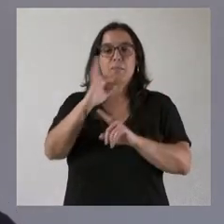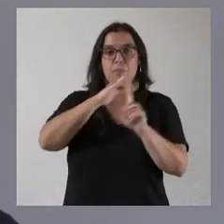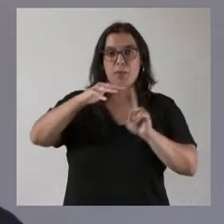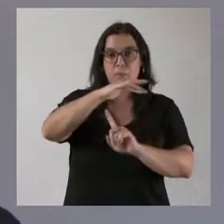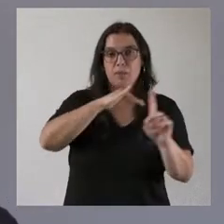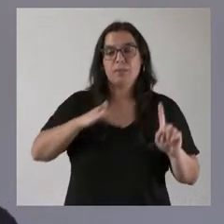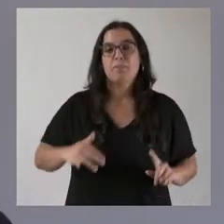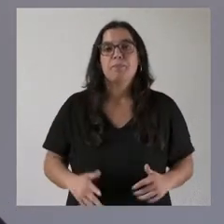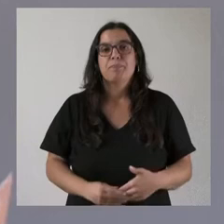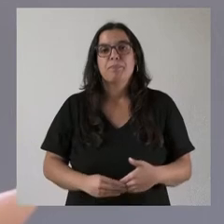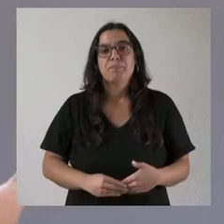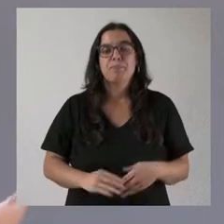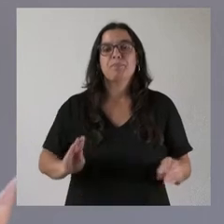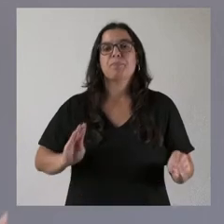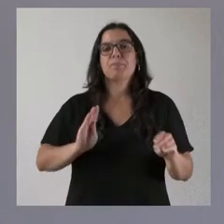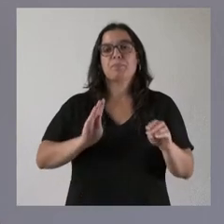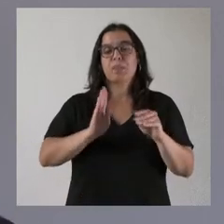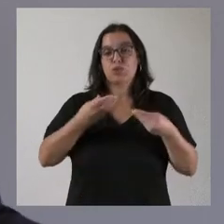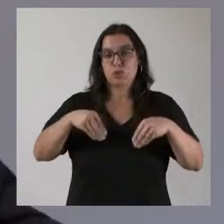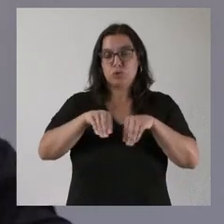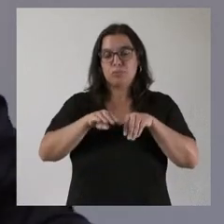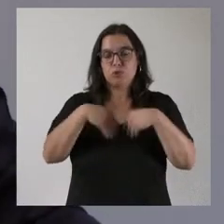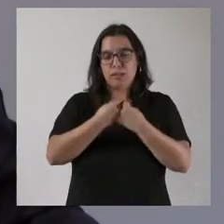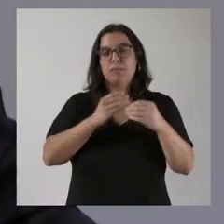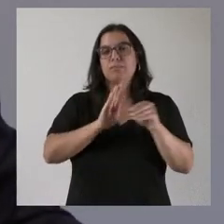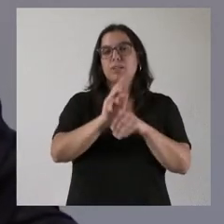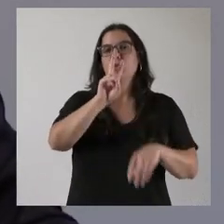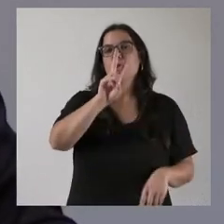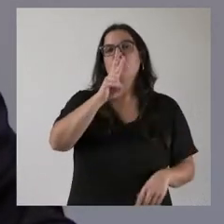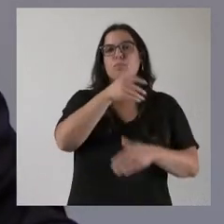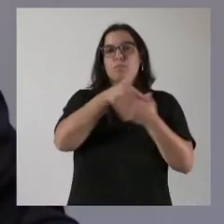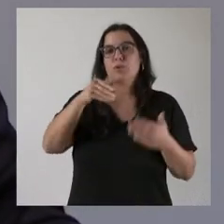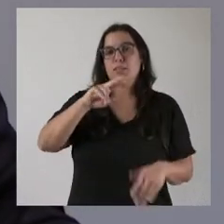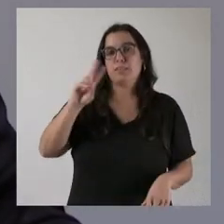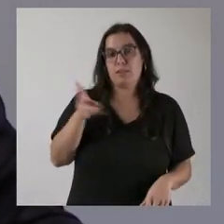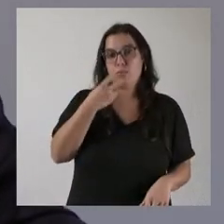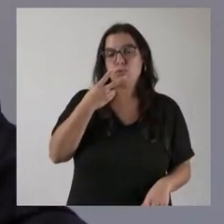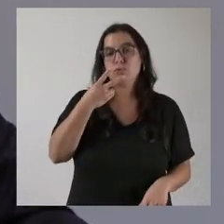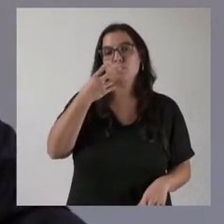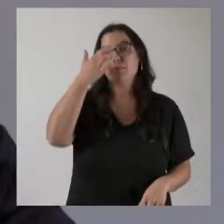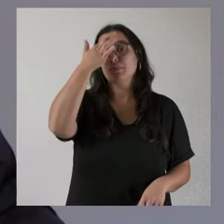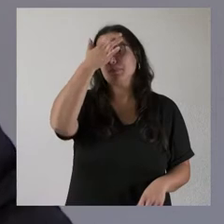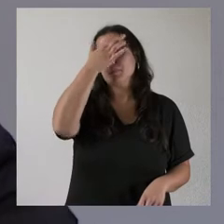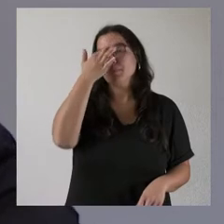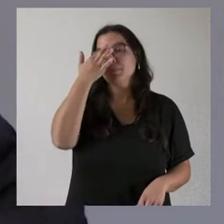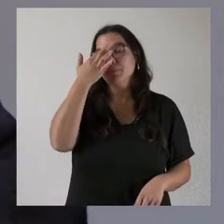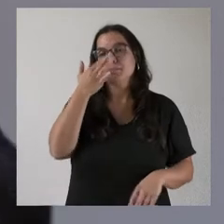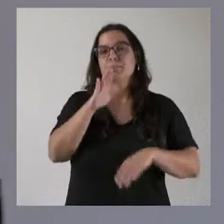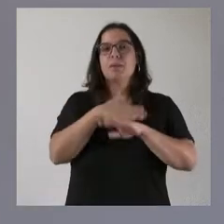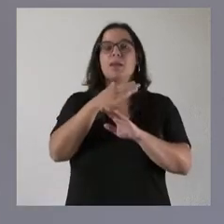ambiente pues se destina un total de 2 millones de euros para el programa de